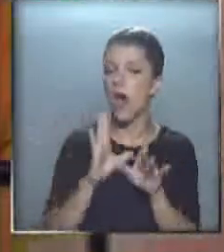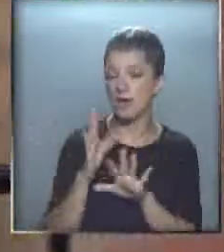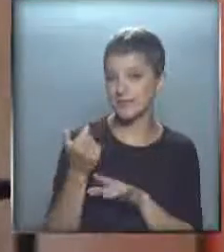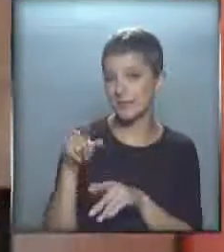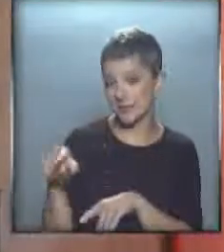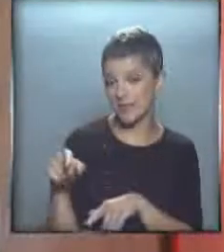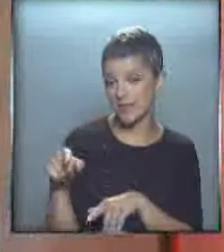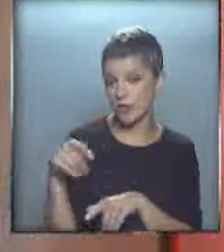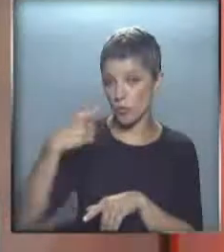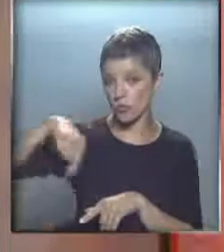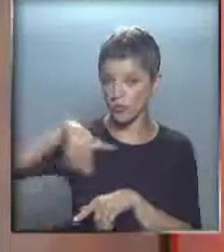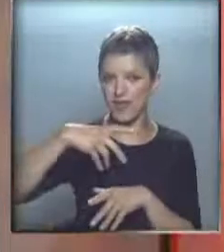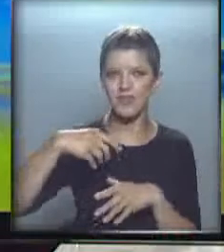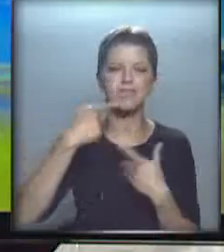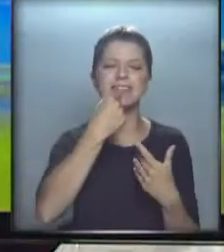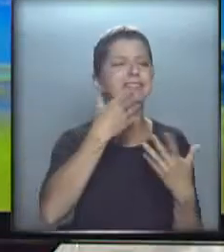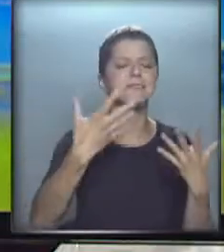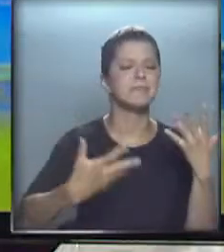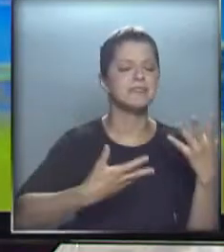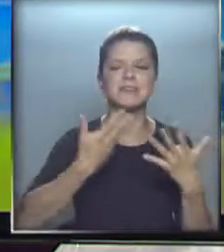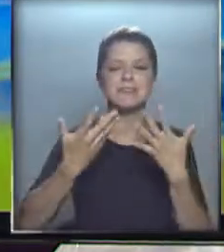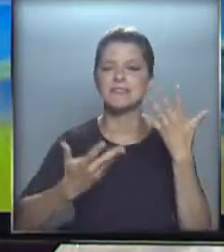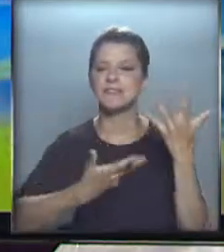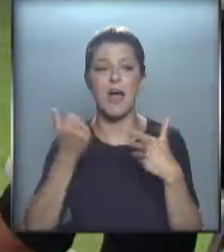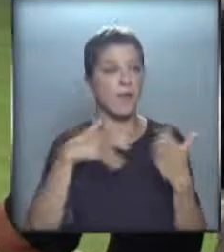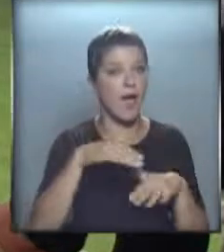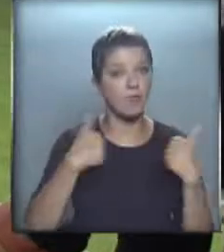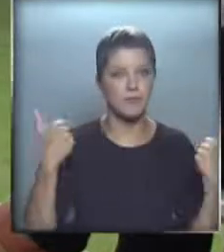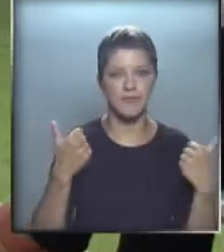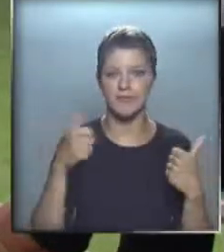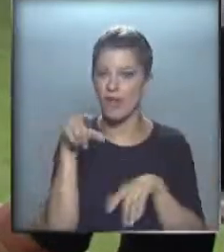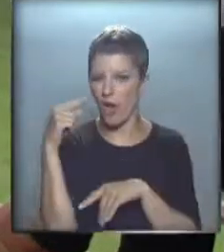buena... ¿cómo se dice? Dígame. A ver, equipo.